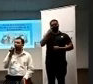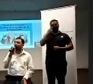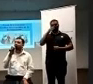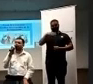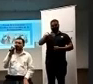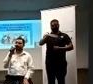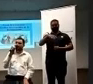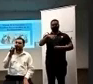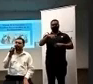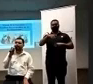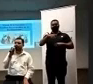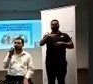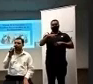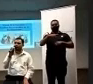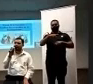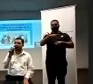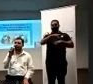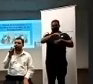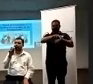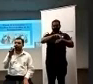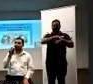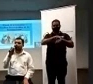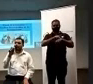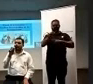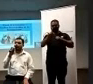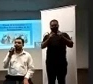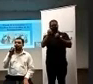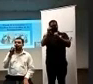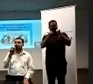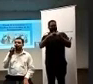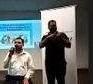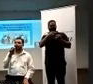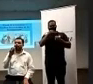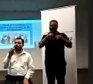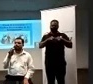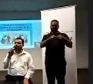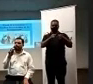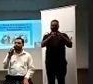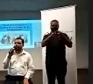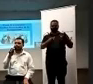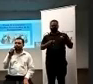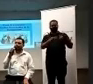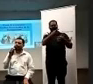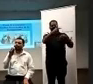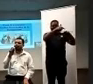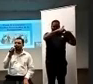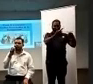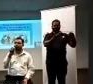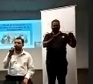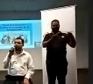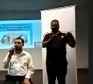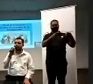despedida de estaciones de servicio, de supermercados, aprovechando ese punto de la pandemia. Entonces